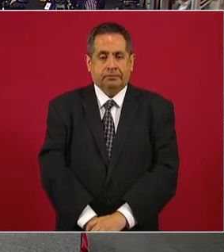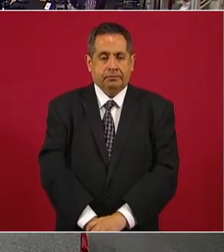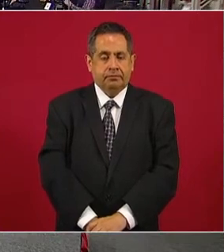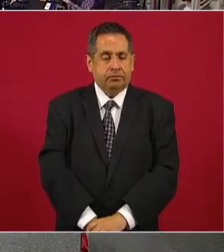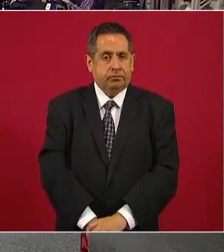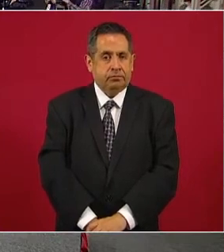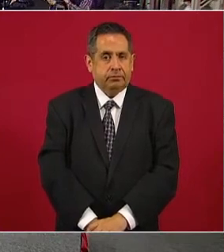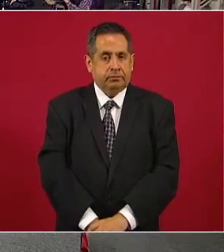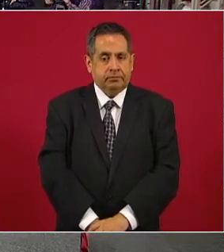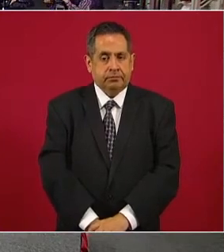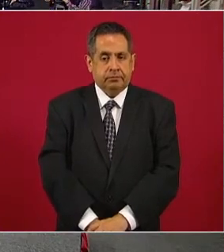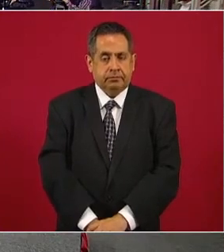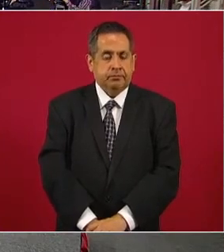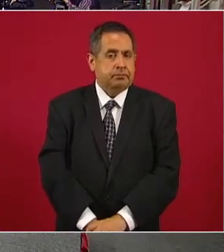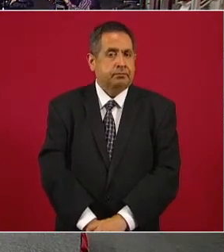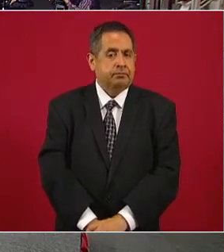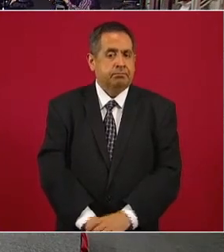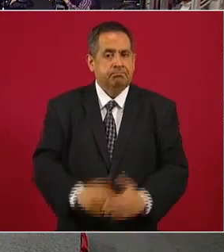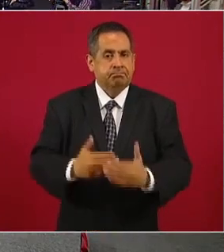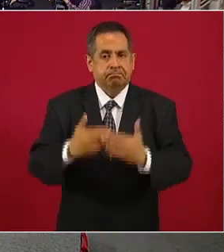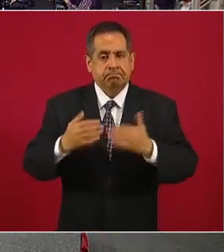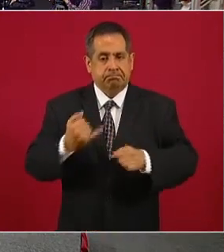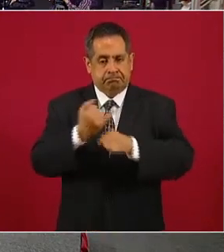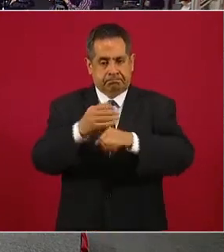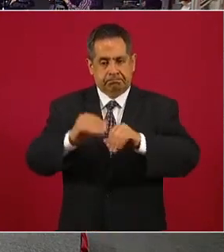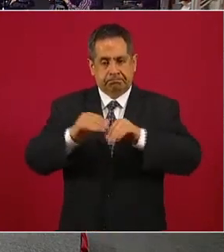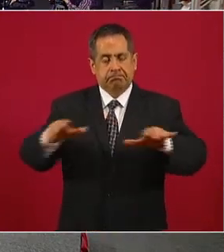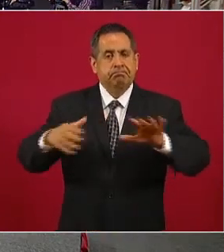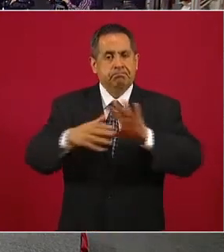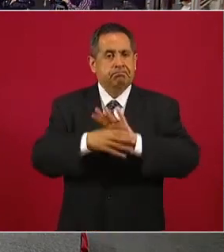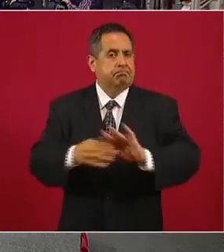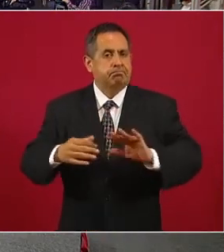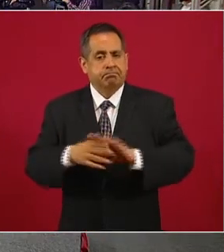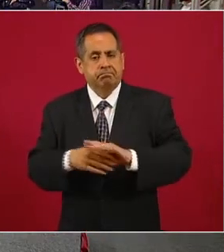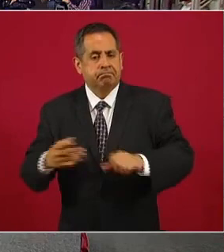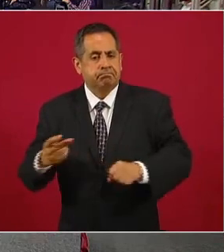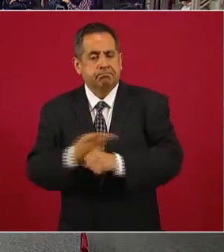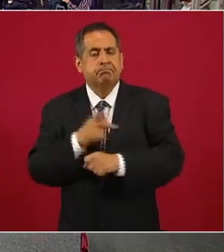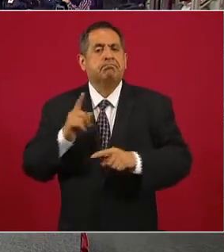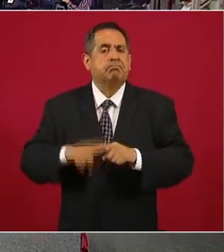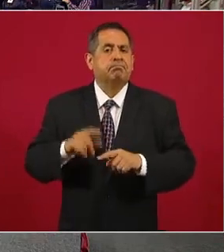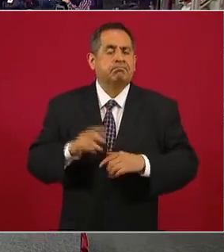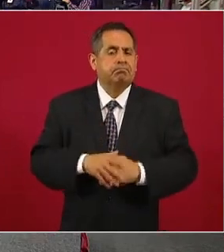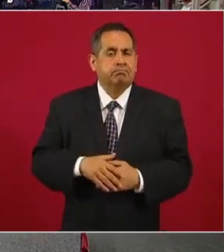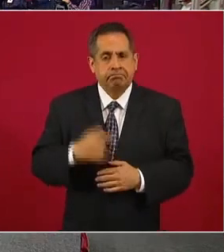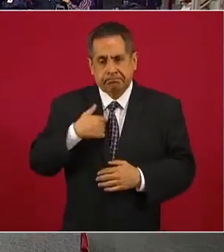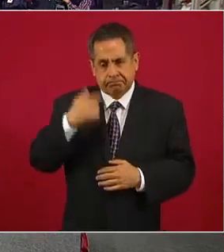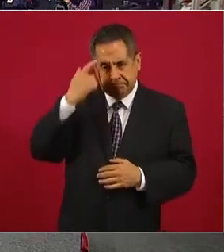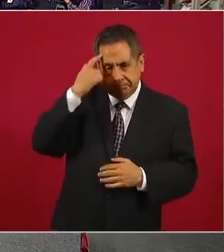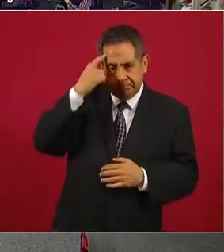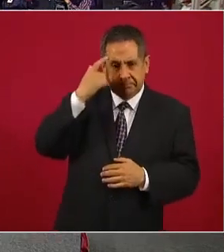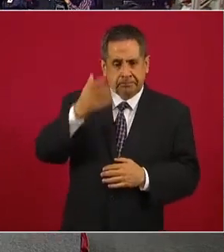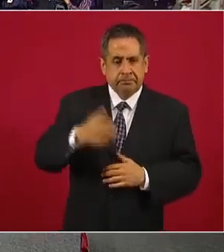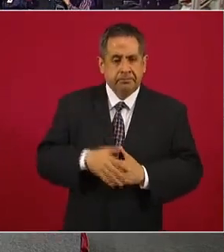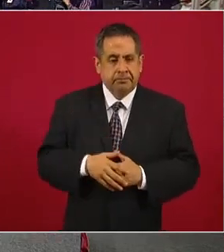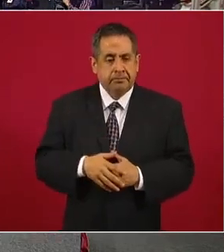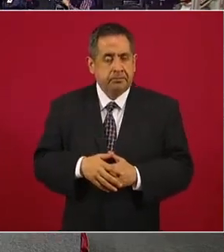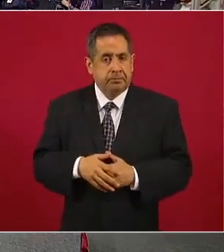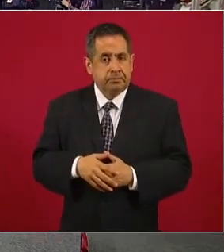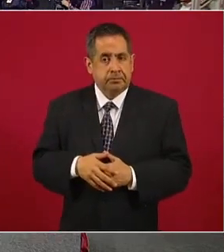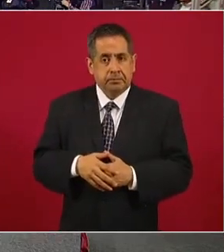Bueno, vamos a informar sobre la solicitud que se va a